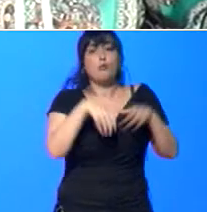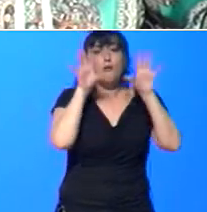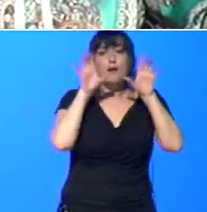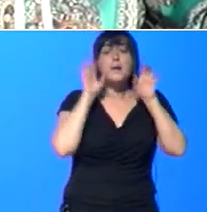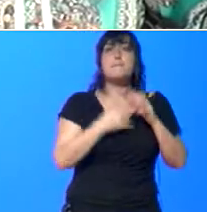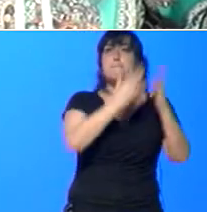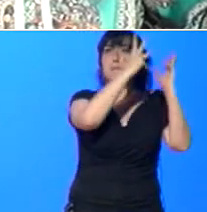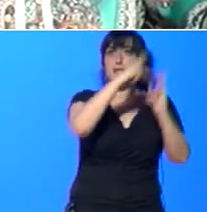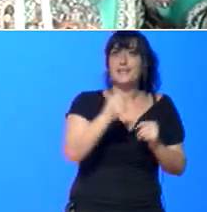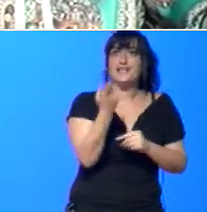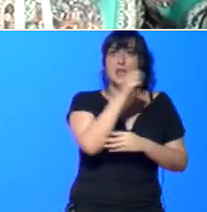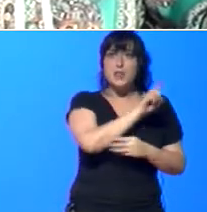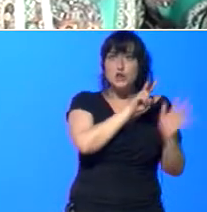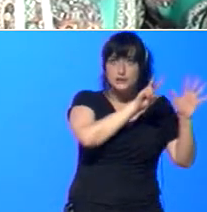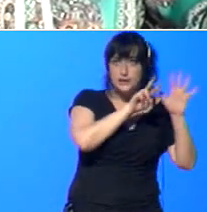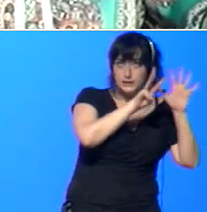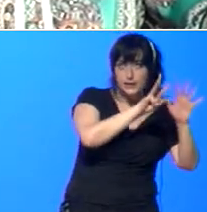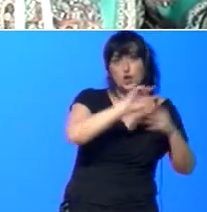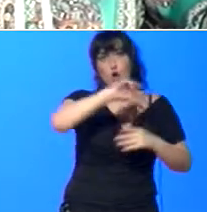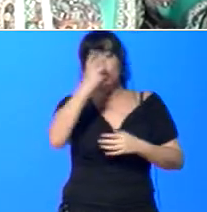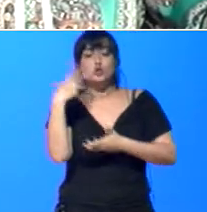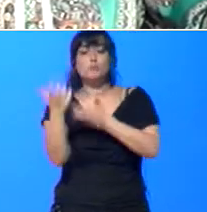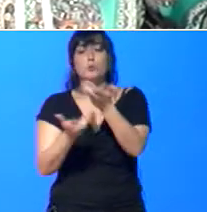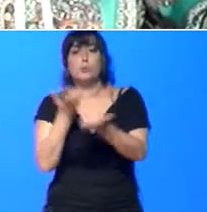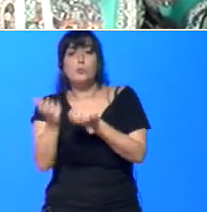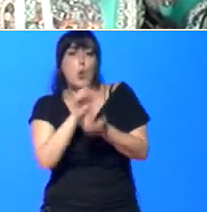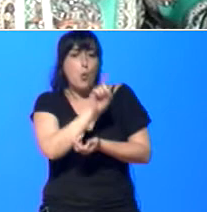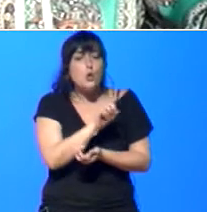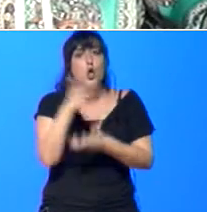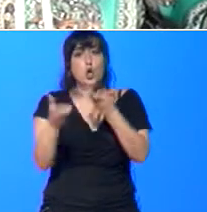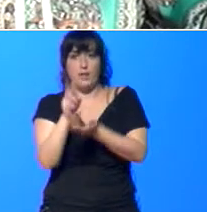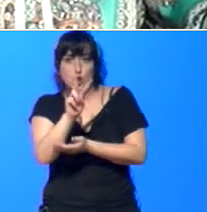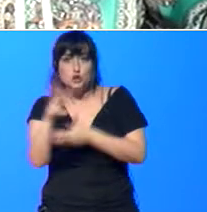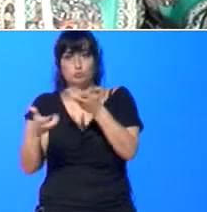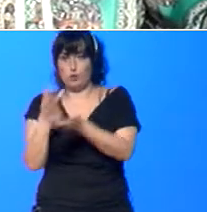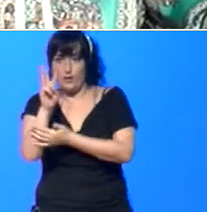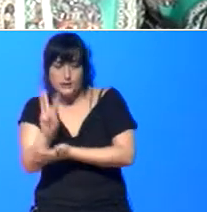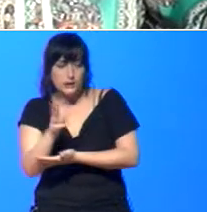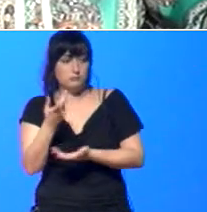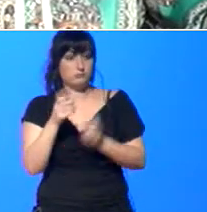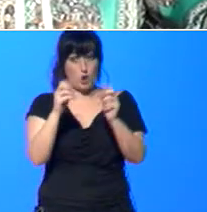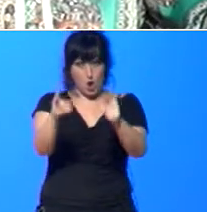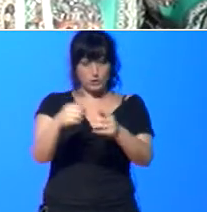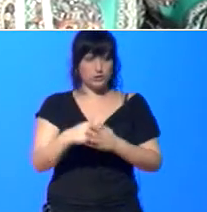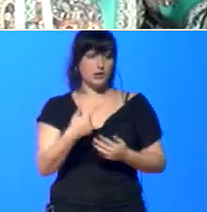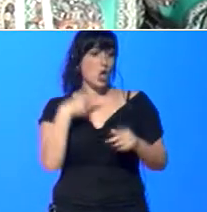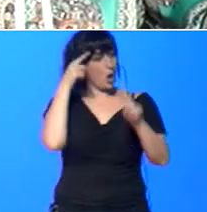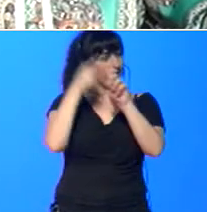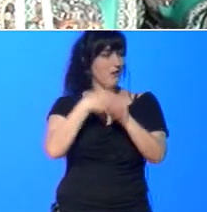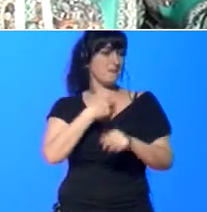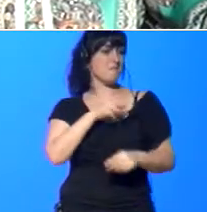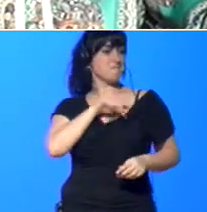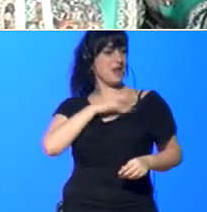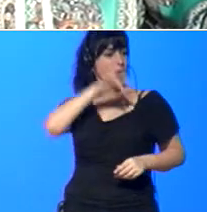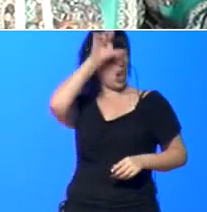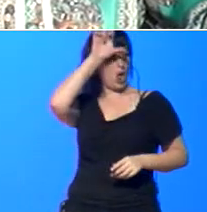y otros aprenden cocina 1, cocina 1, cocina 1. Y no pasa nada, si no es para que te den el Nobel. Es para que no tenga que venir